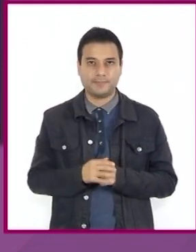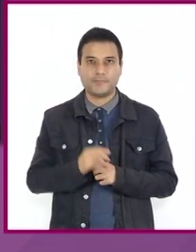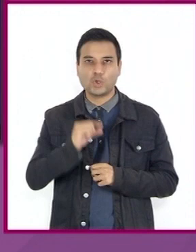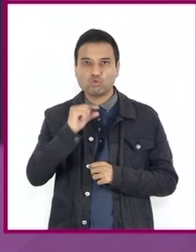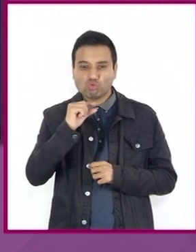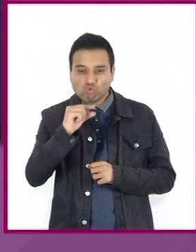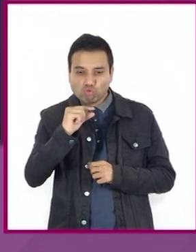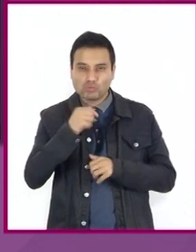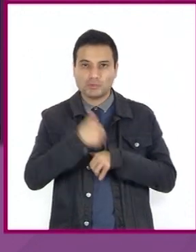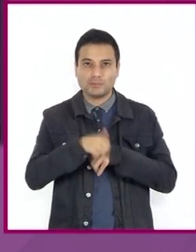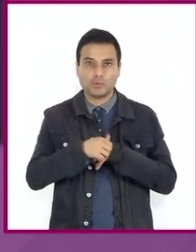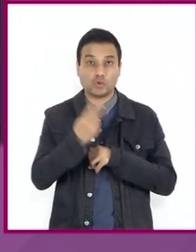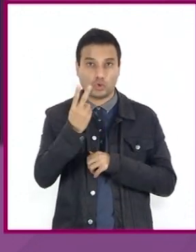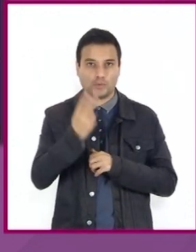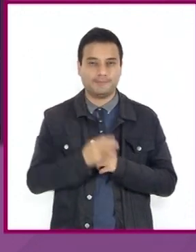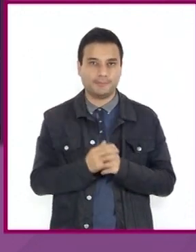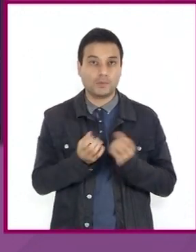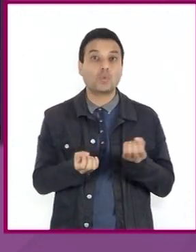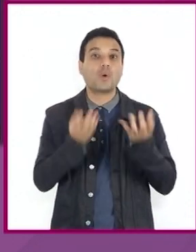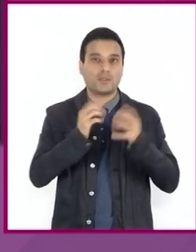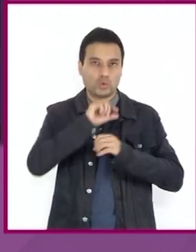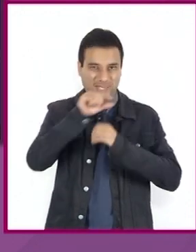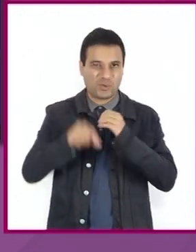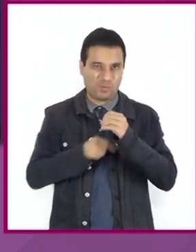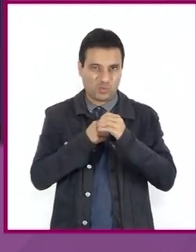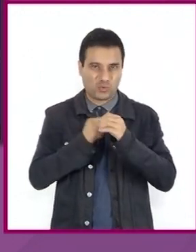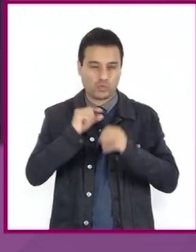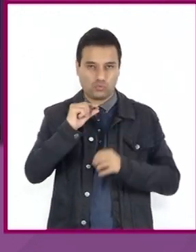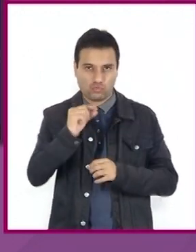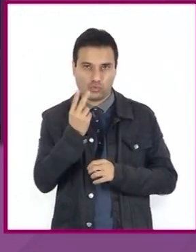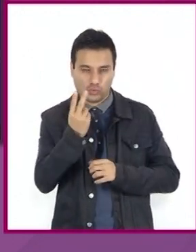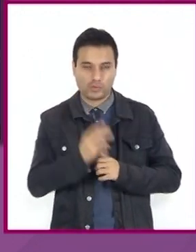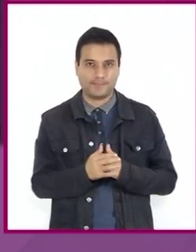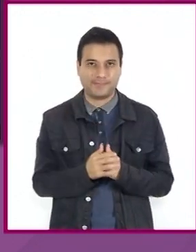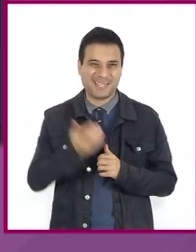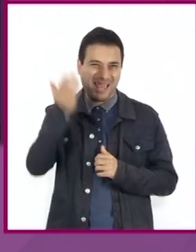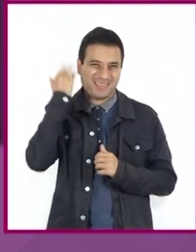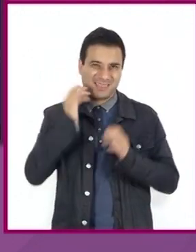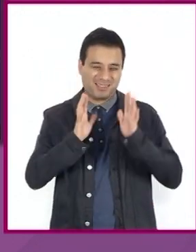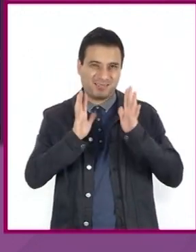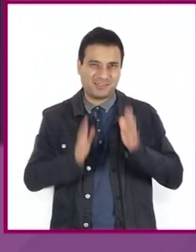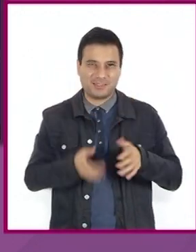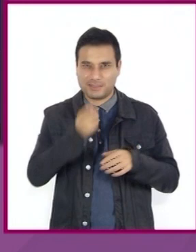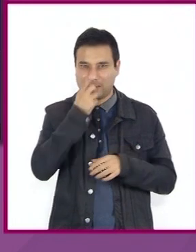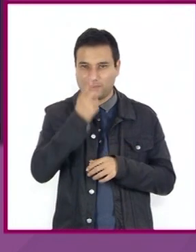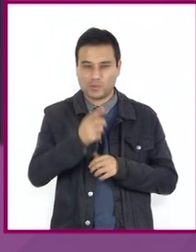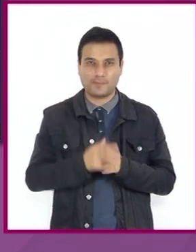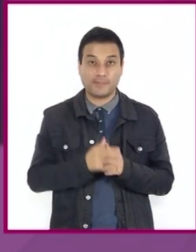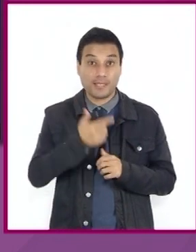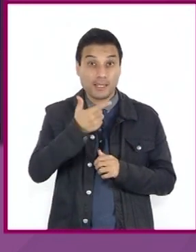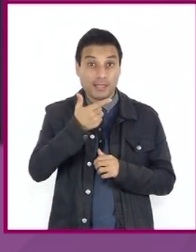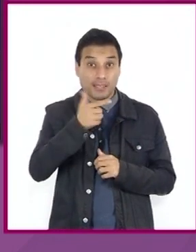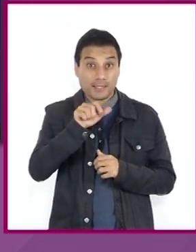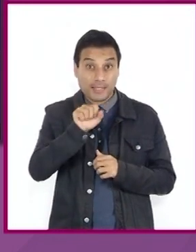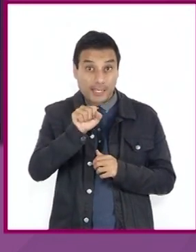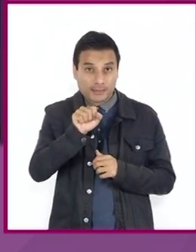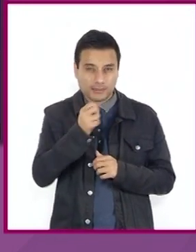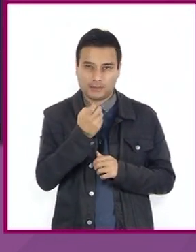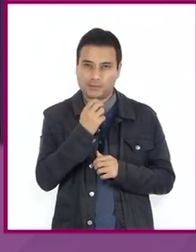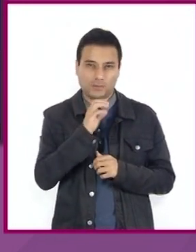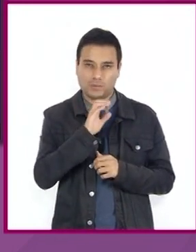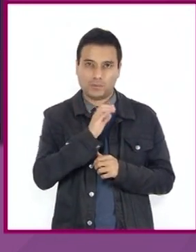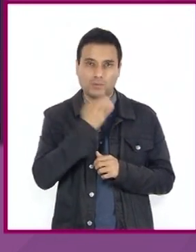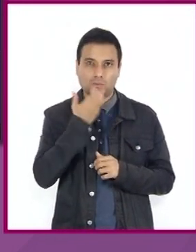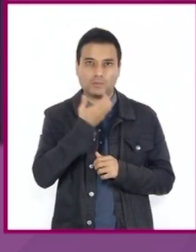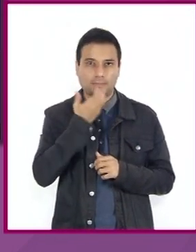2, que indica el número de átomos. Como lo vimos en sesiones anteriores, los elementos gaseosos forman este tipo de moléculas